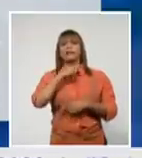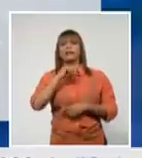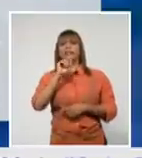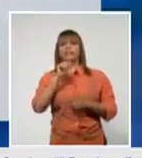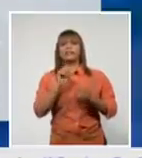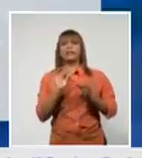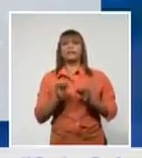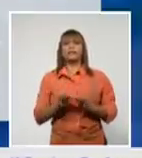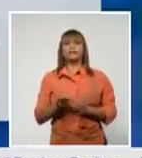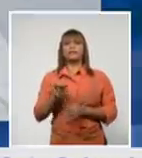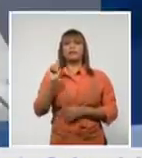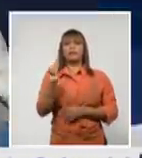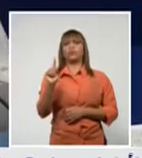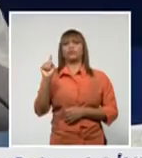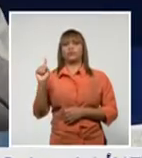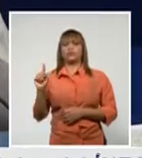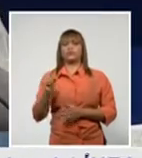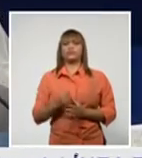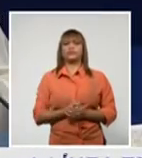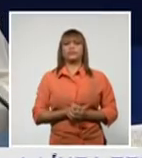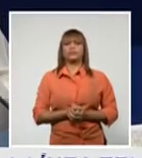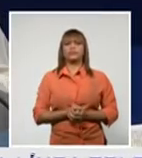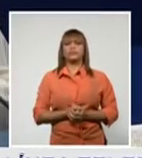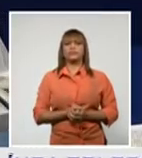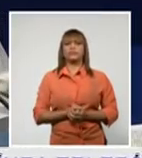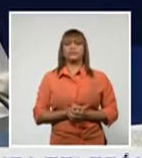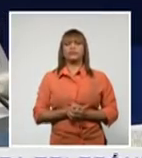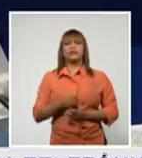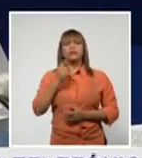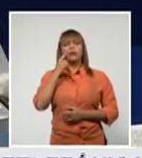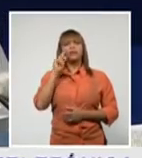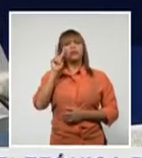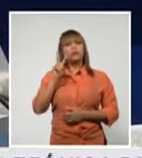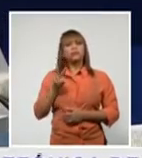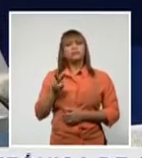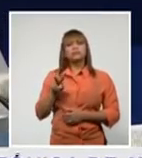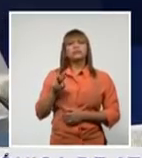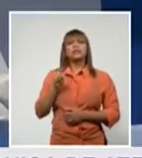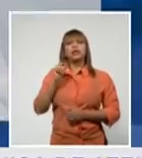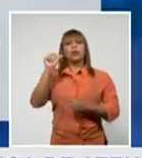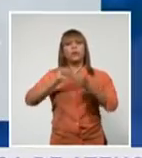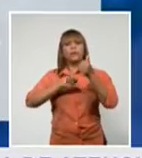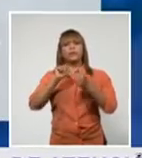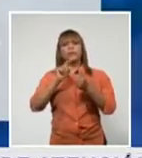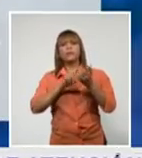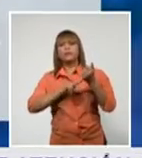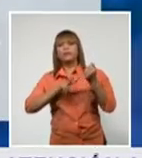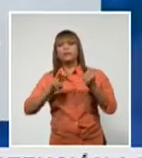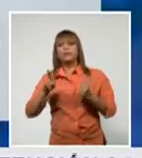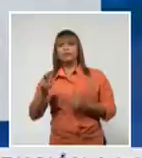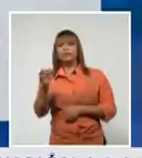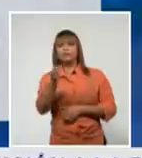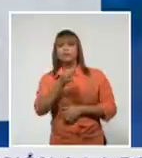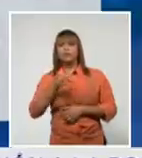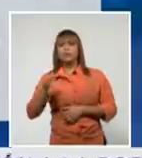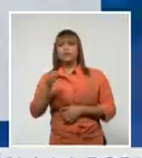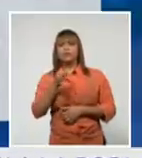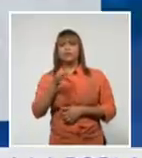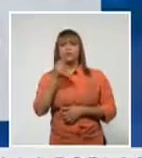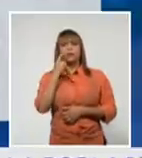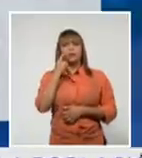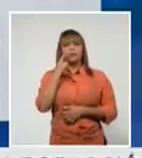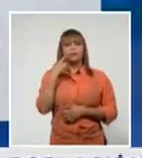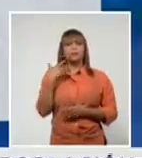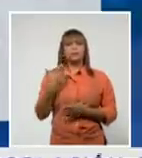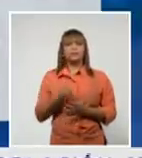1 cada uno. Cuando evaluamos el comportamiento por municipio, tenemos que